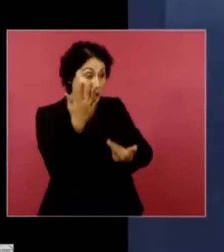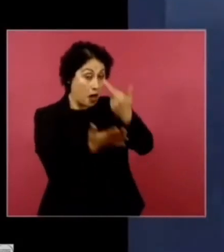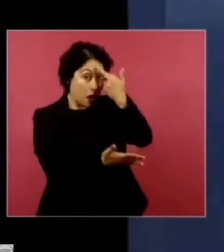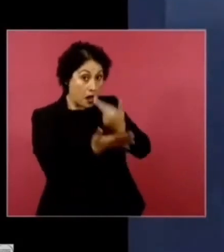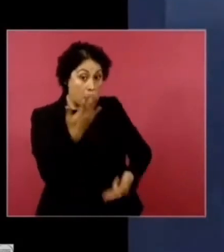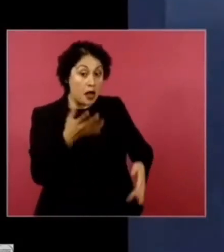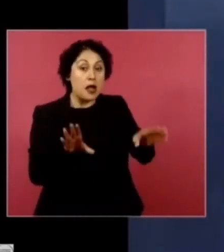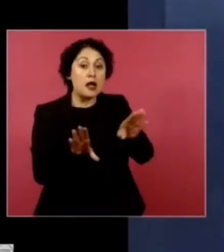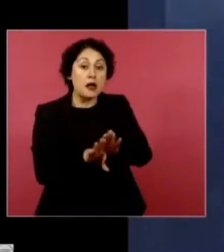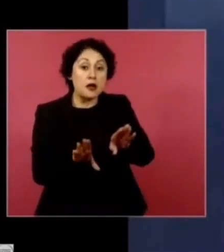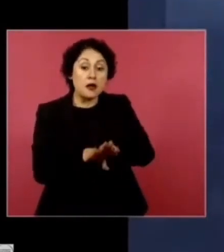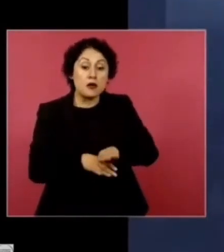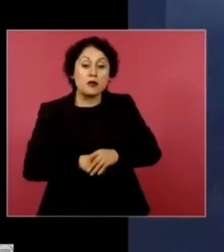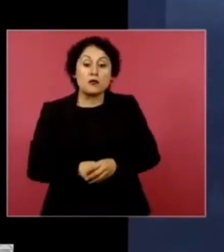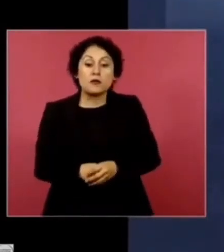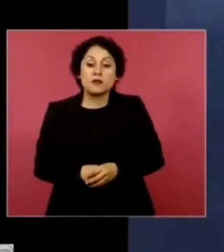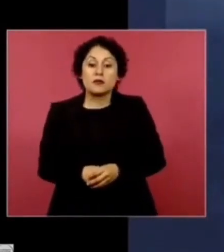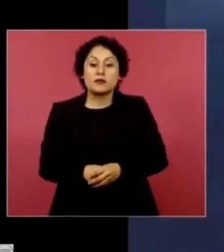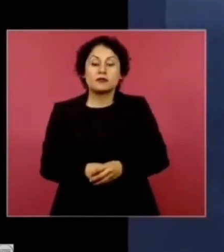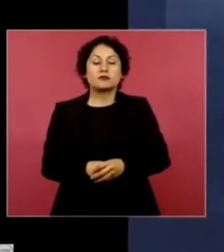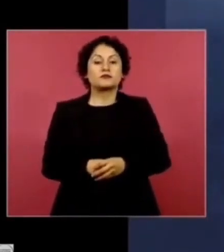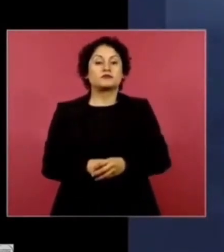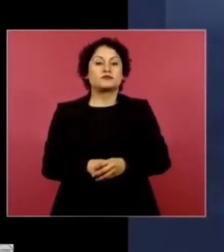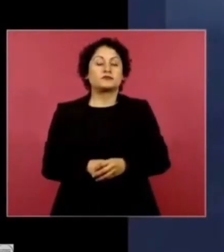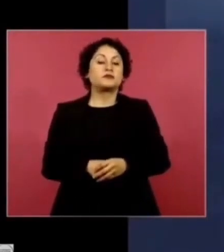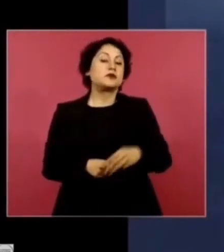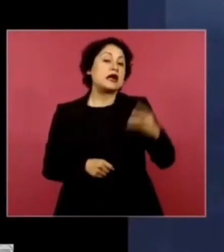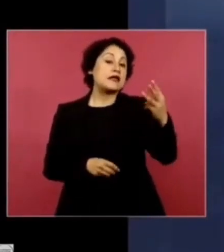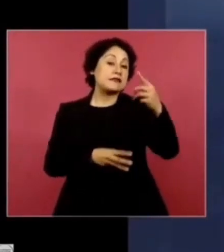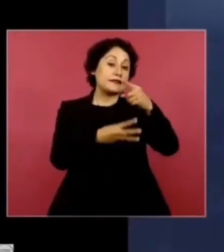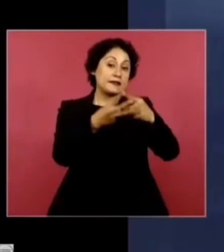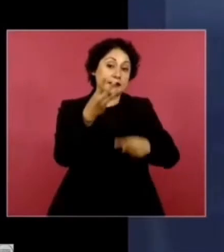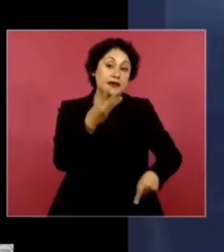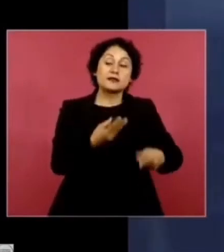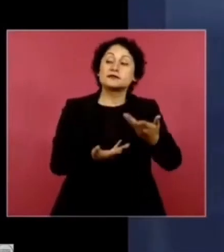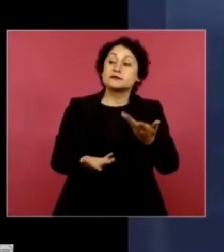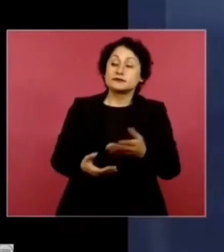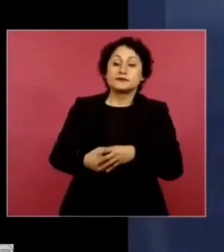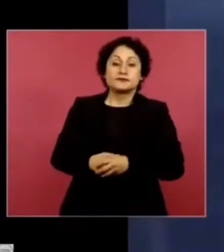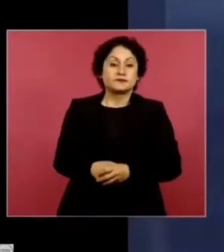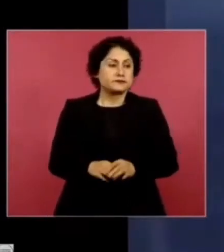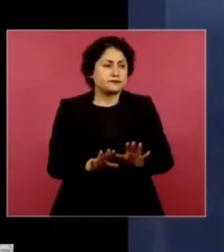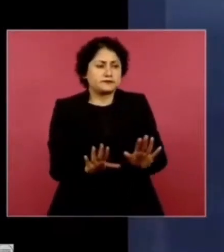Son los una tres poderes, ¿eh? gran injusticia. No De le acuerdo, hace, son los tres no le poderes. hace, pero estarían actuando de manera